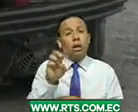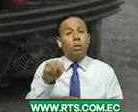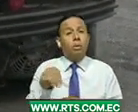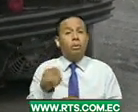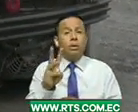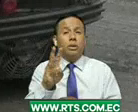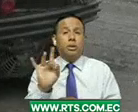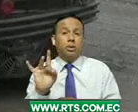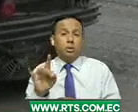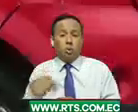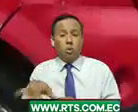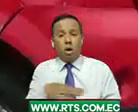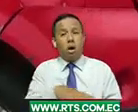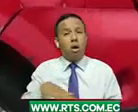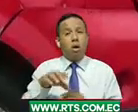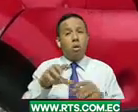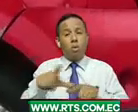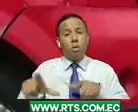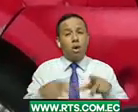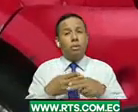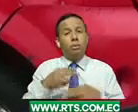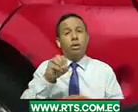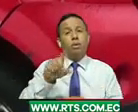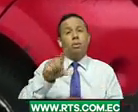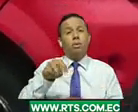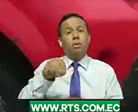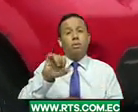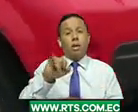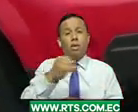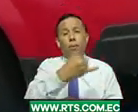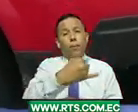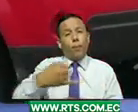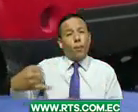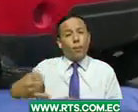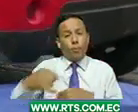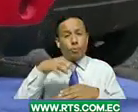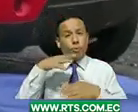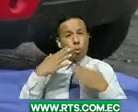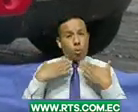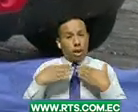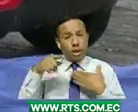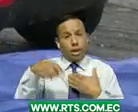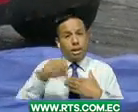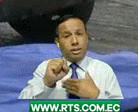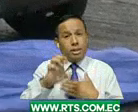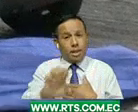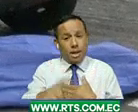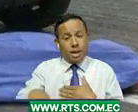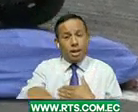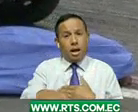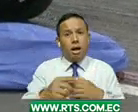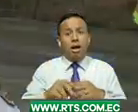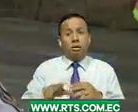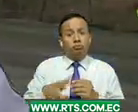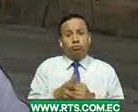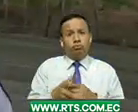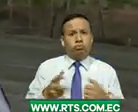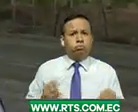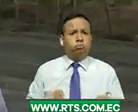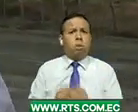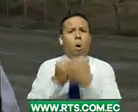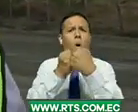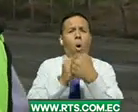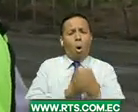altura de la comuna Olmedo, límite con la provincia de Santa Elena. Se presume que el vehículo dio varias vueltas de campana. El